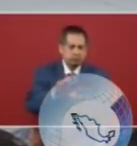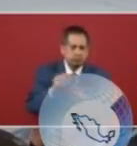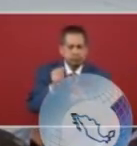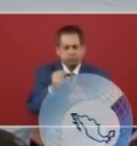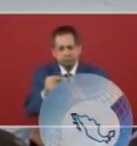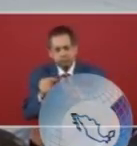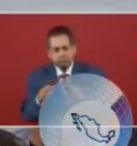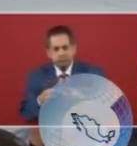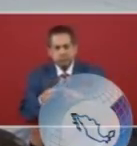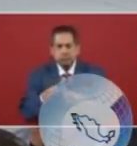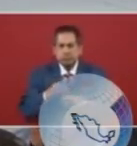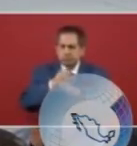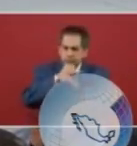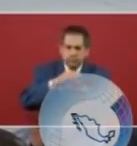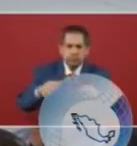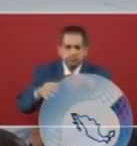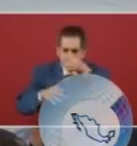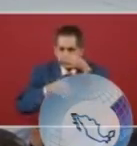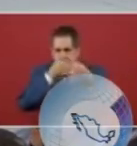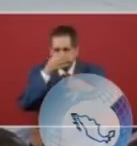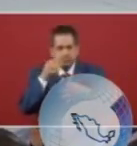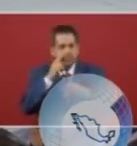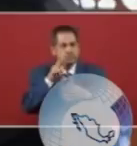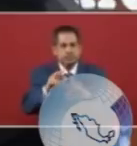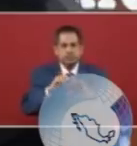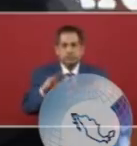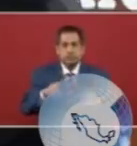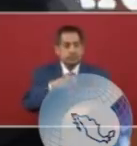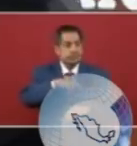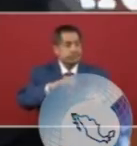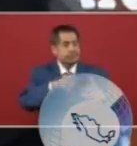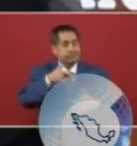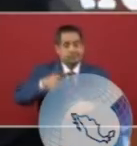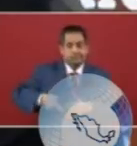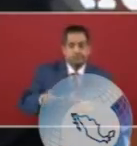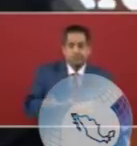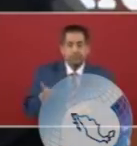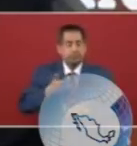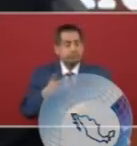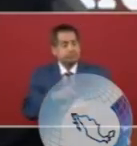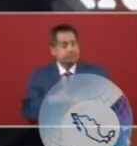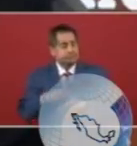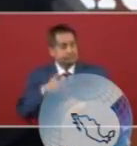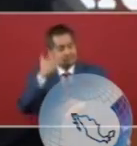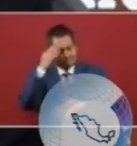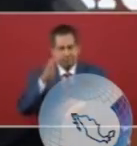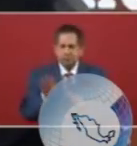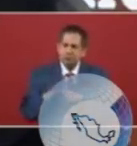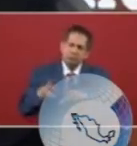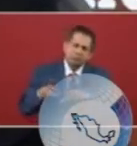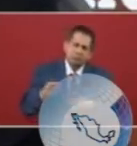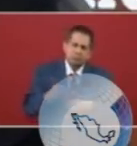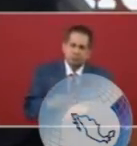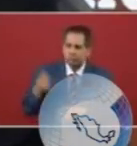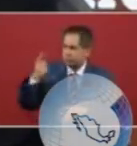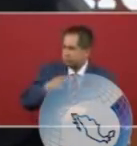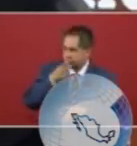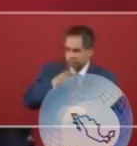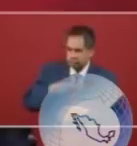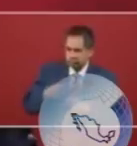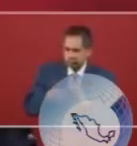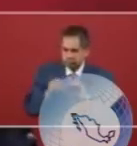a la comunidad porque tienen todo el derecho a verlo tenemos historia lo que sí se haga